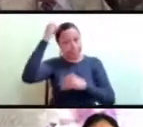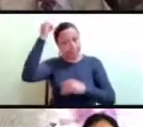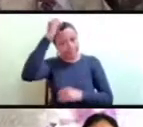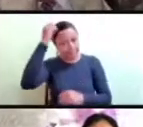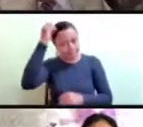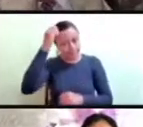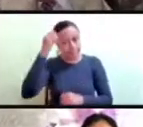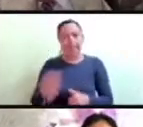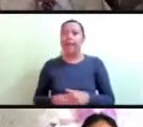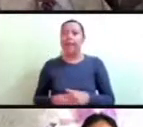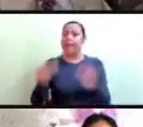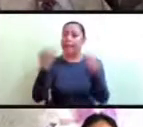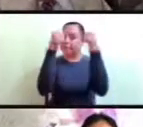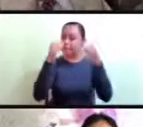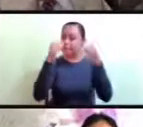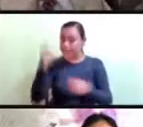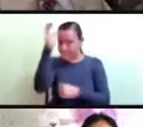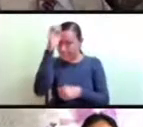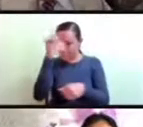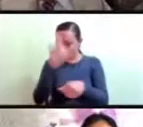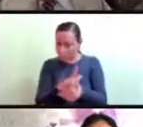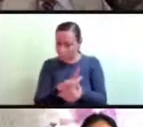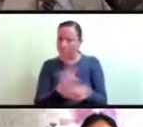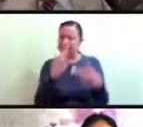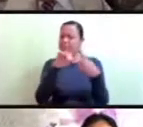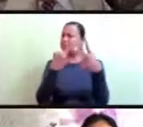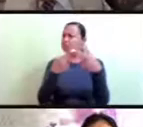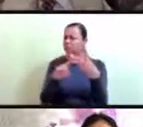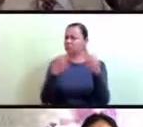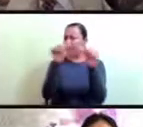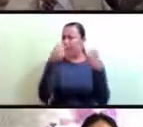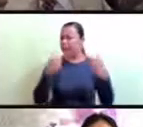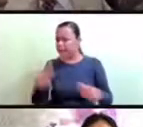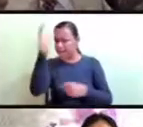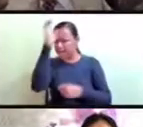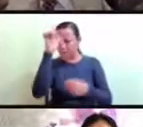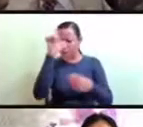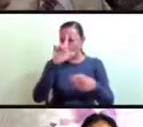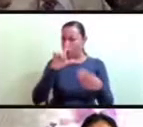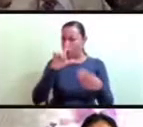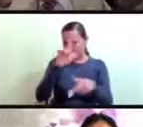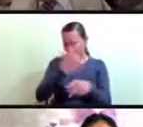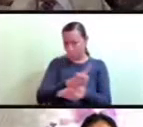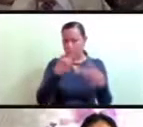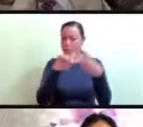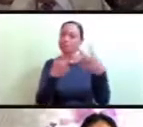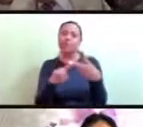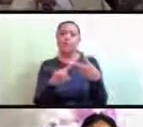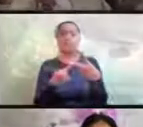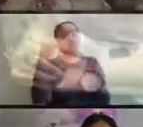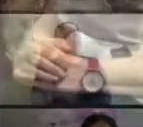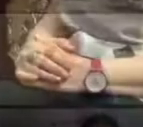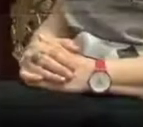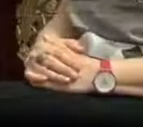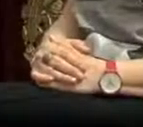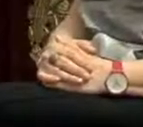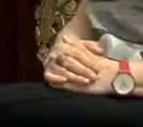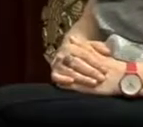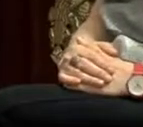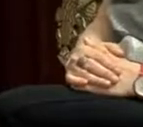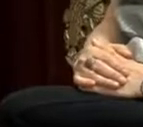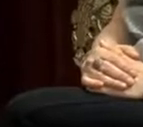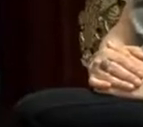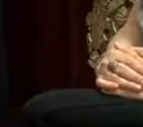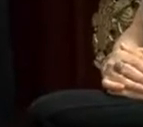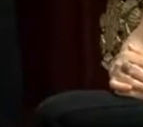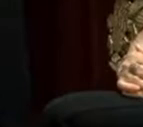Ambos términos son complejos de definir y delimitar. Por la convocatoria publicada es claro